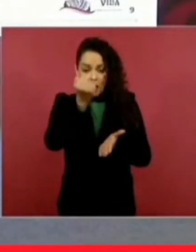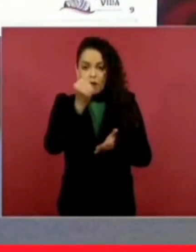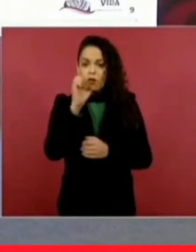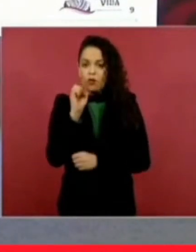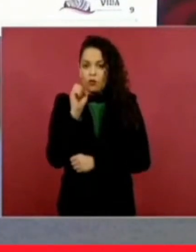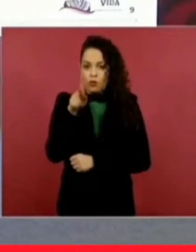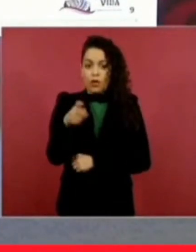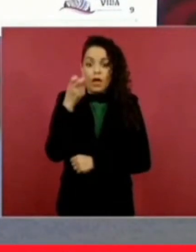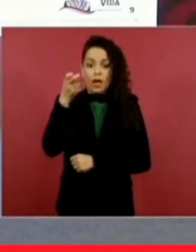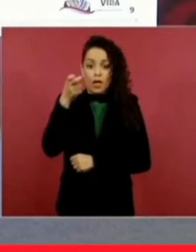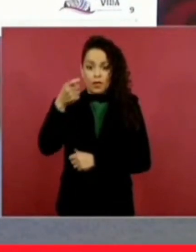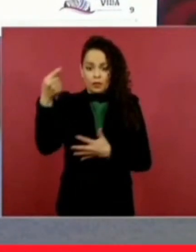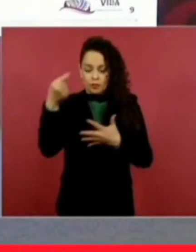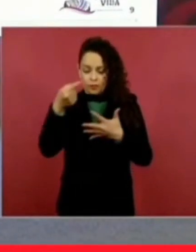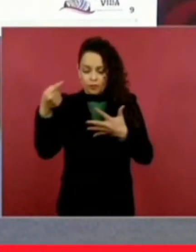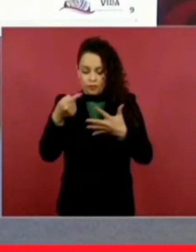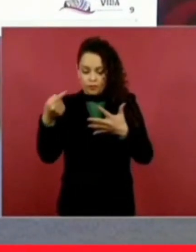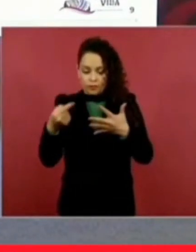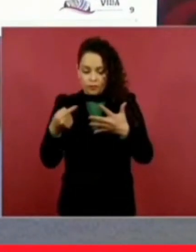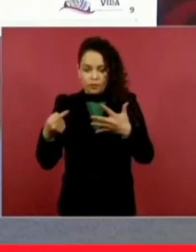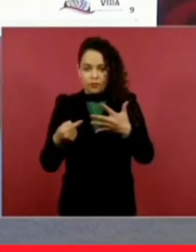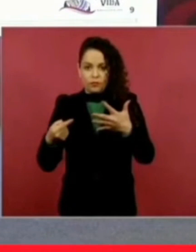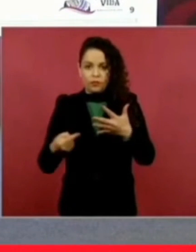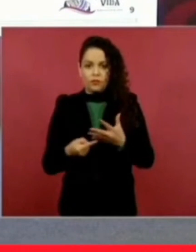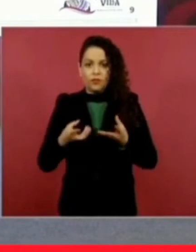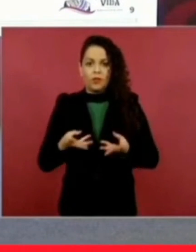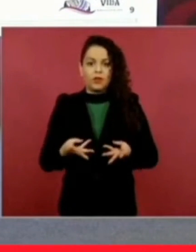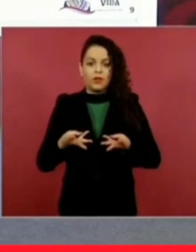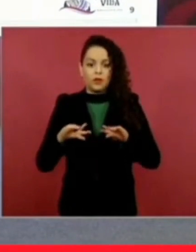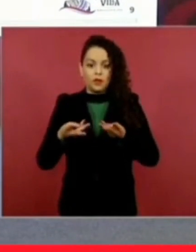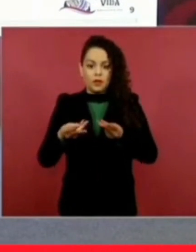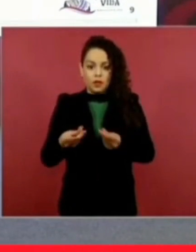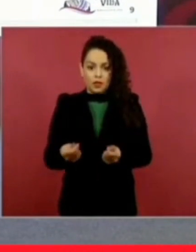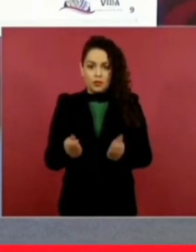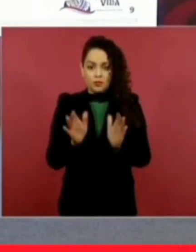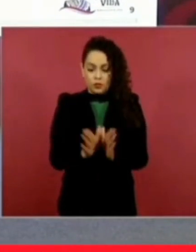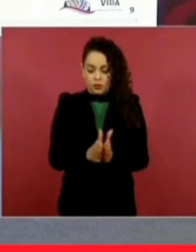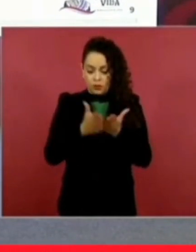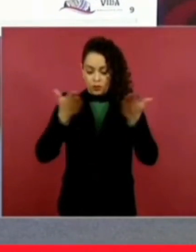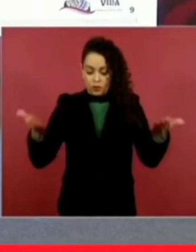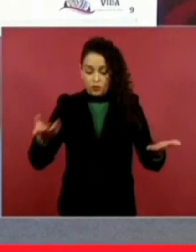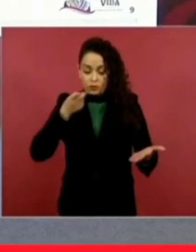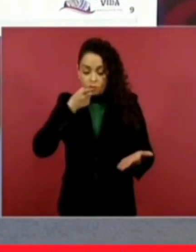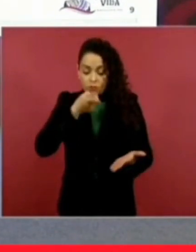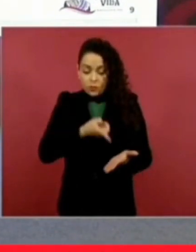nosotros en la información pública del libro blanco.